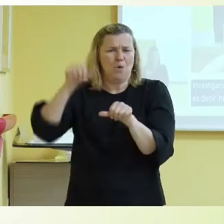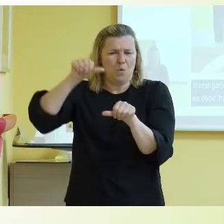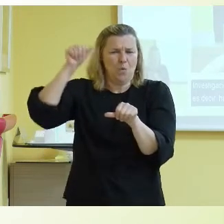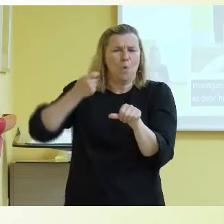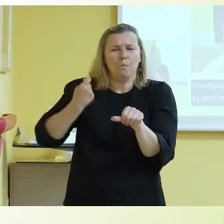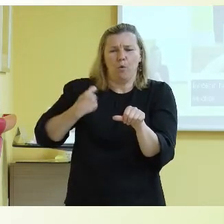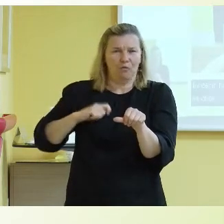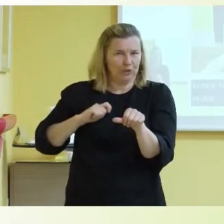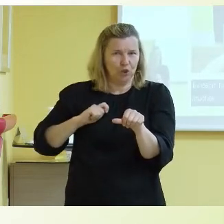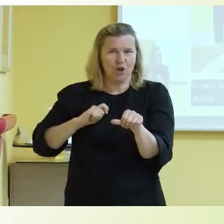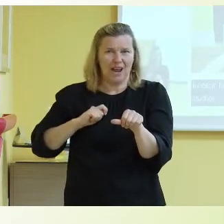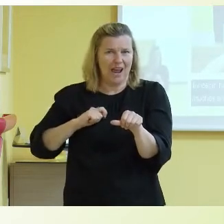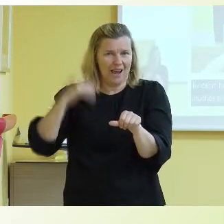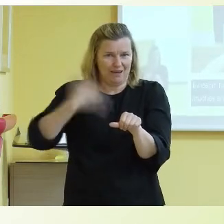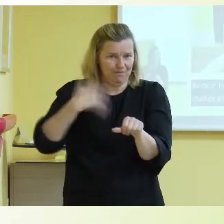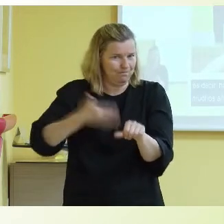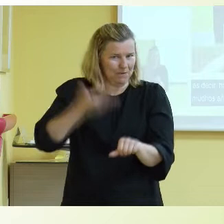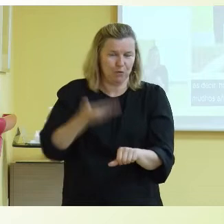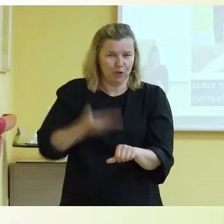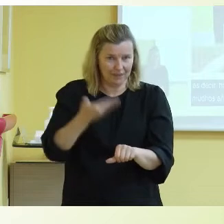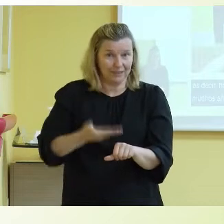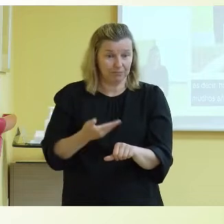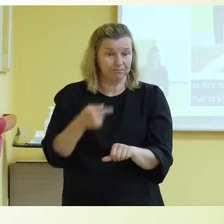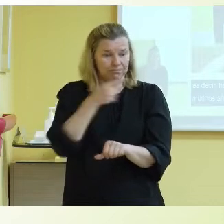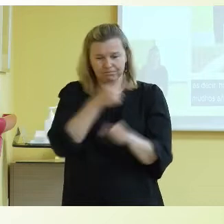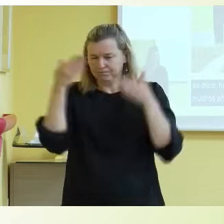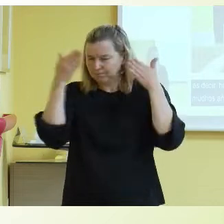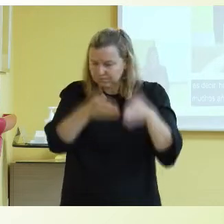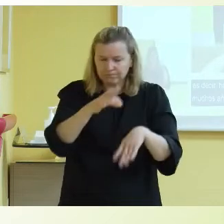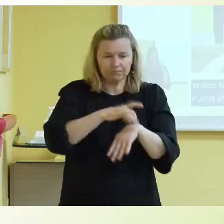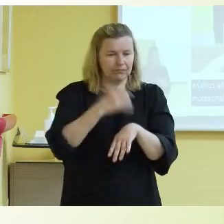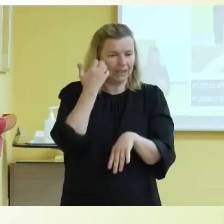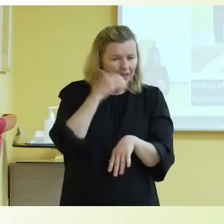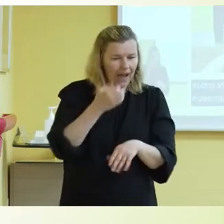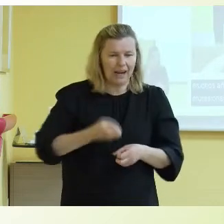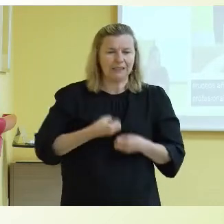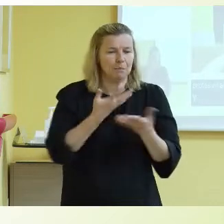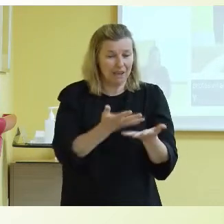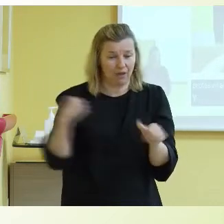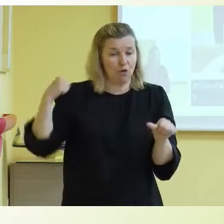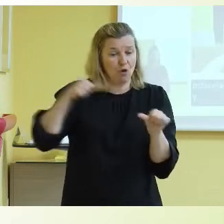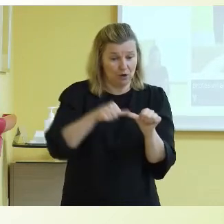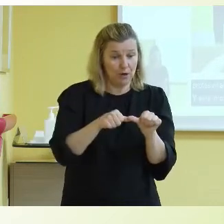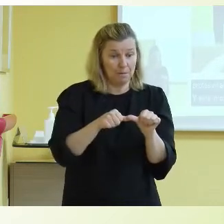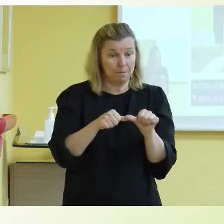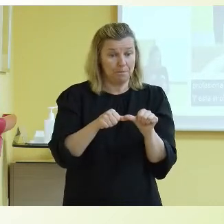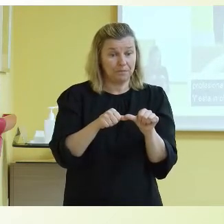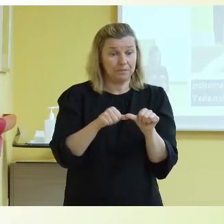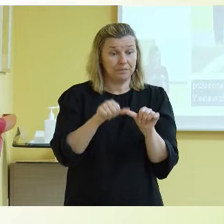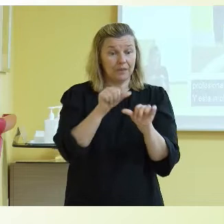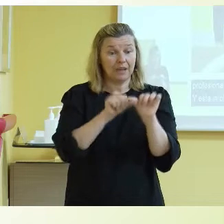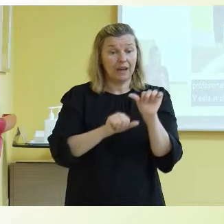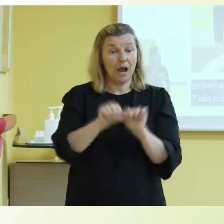profesional enorme. Y está implicado en enfermedades raras, por eso digo esa trayectoria, desde el primer